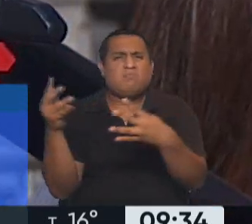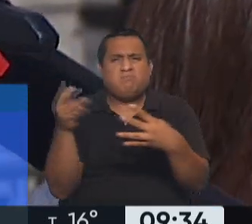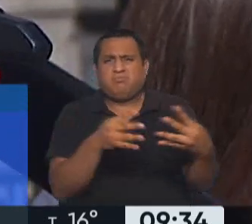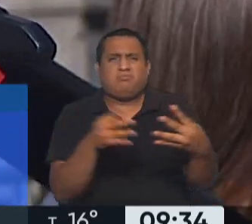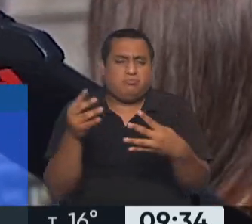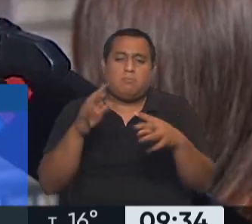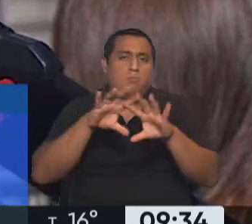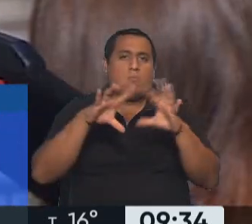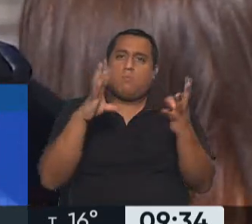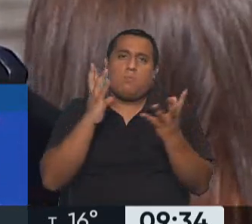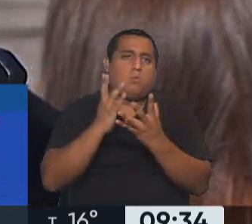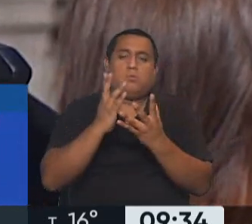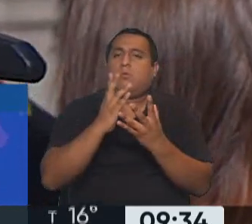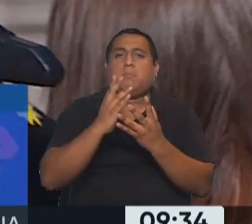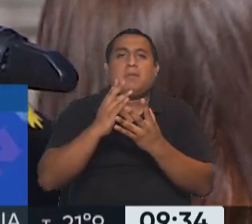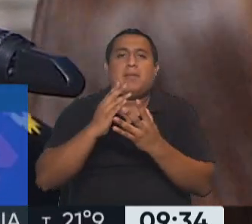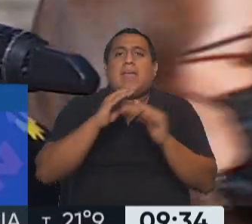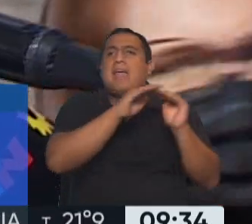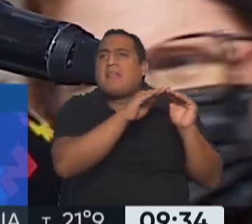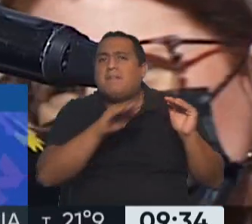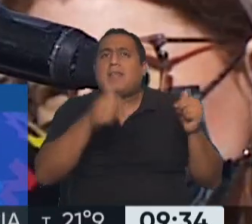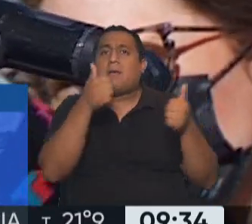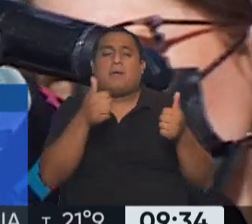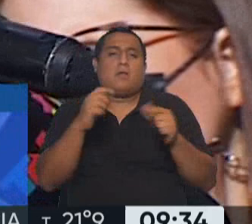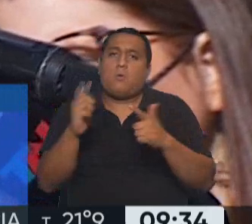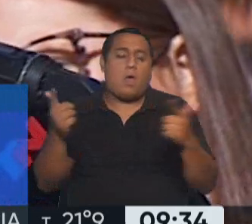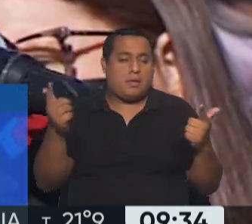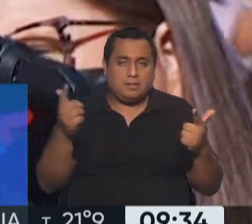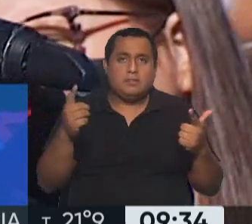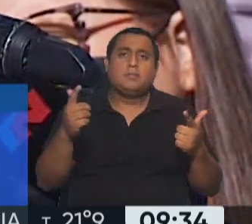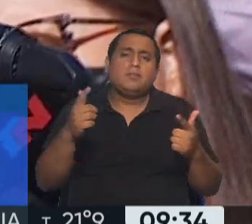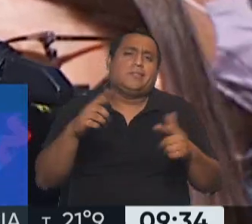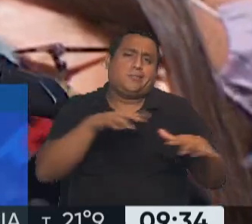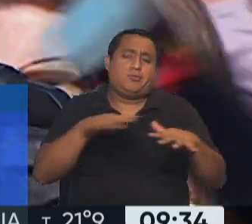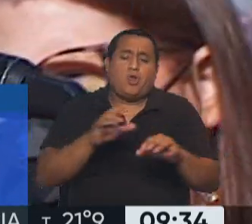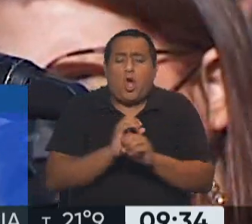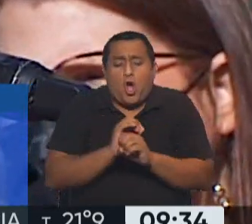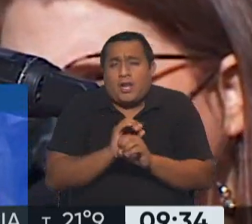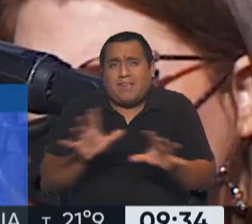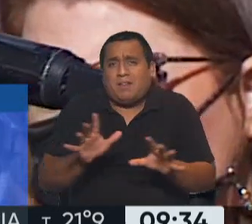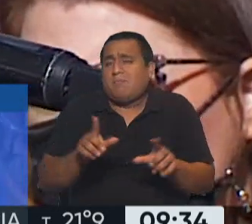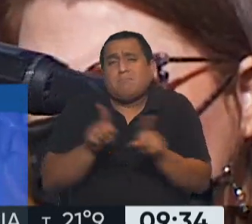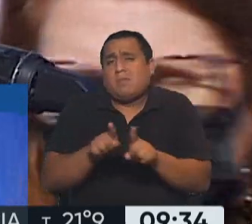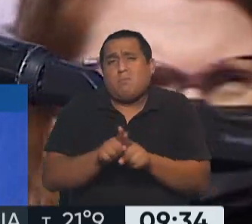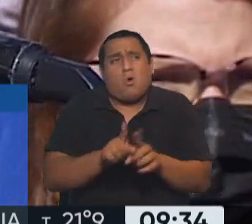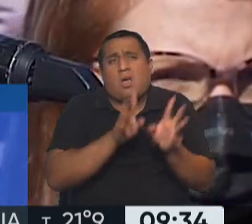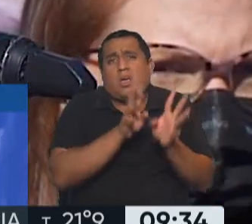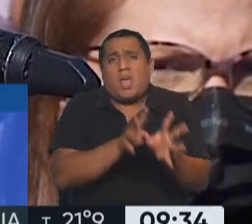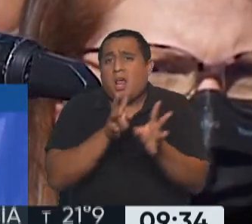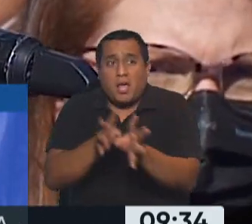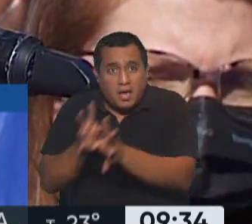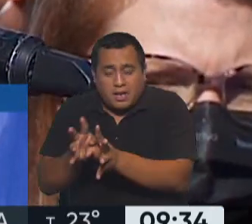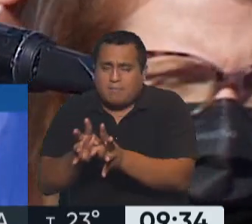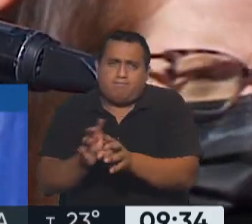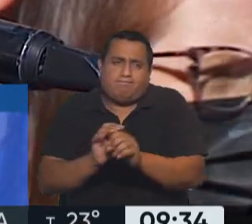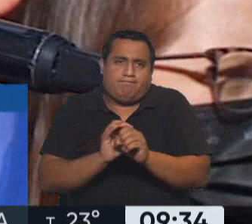desestabiliza a todo el mundo, además, por supuesto, de generar una situación espantosa, como generan todas las guerras cada vez que eso se